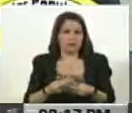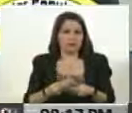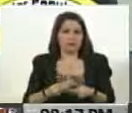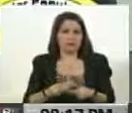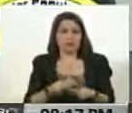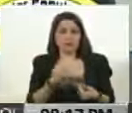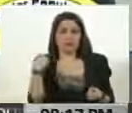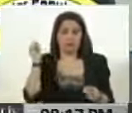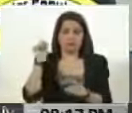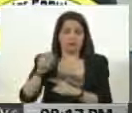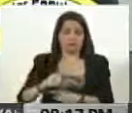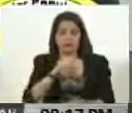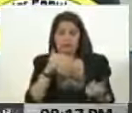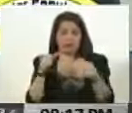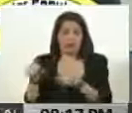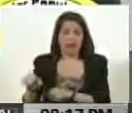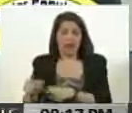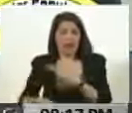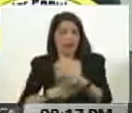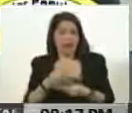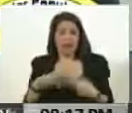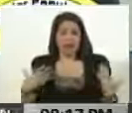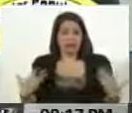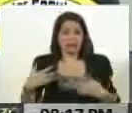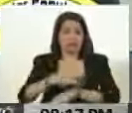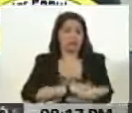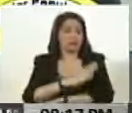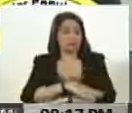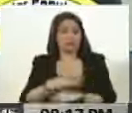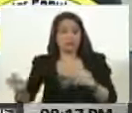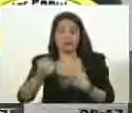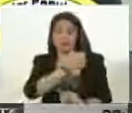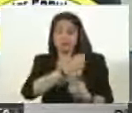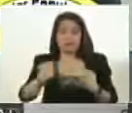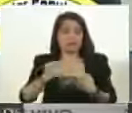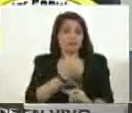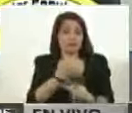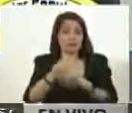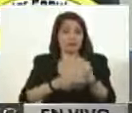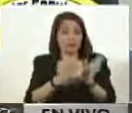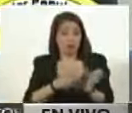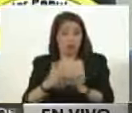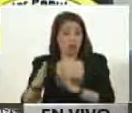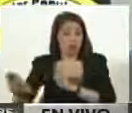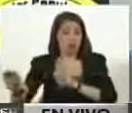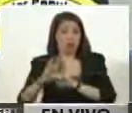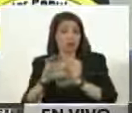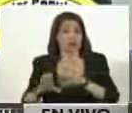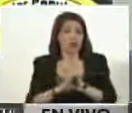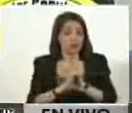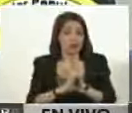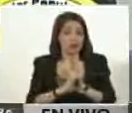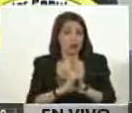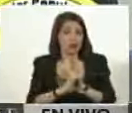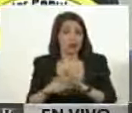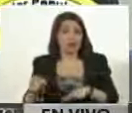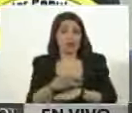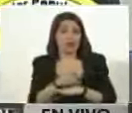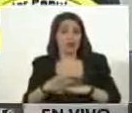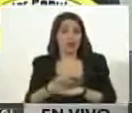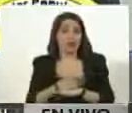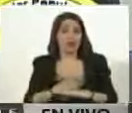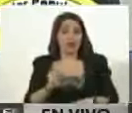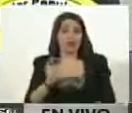detestables hechos, podemos mencionar la actitud violatoria del orden constitucional del gobernador del